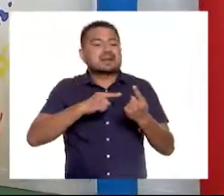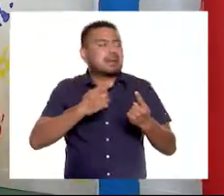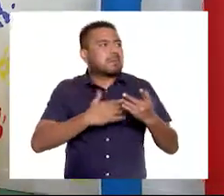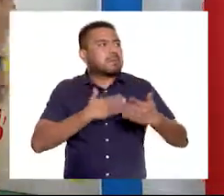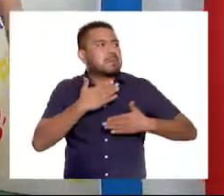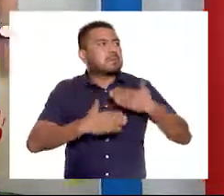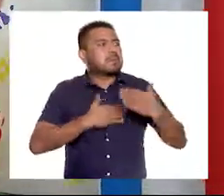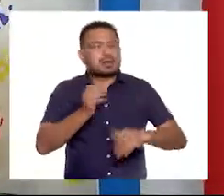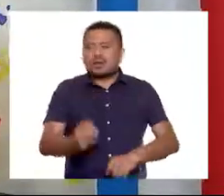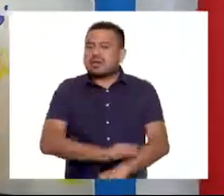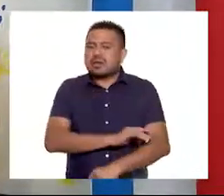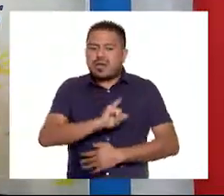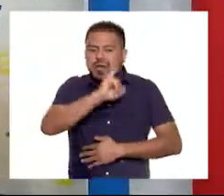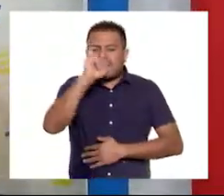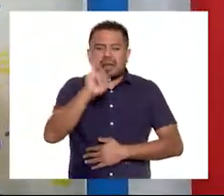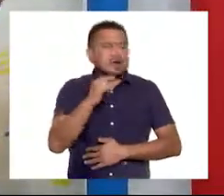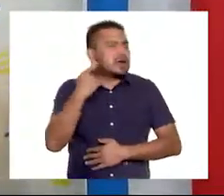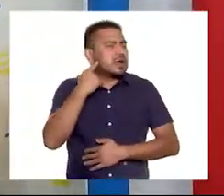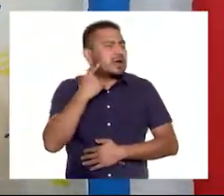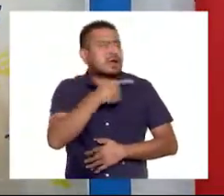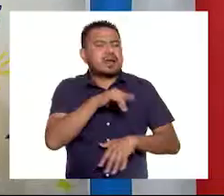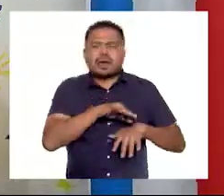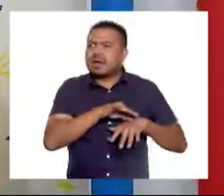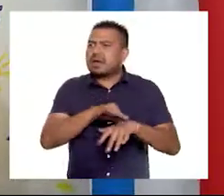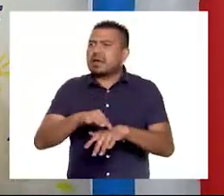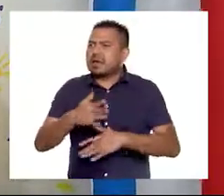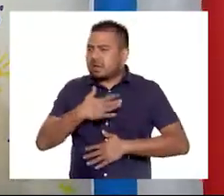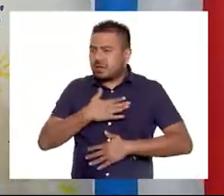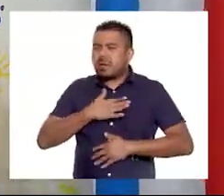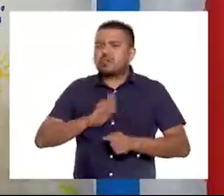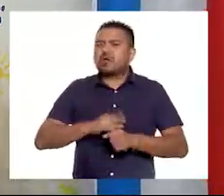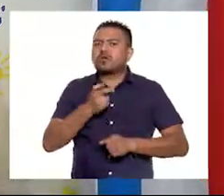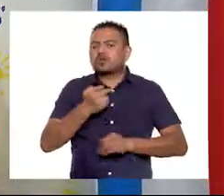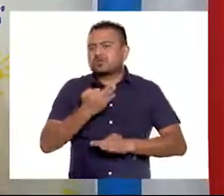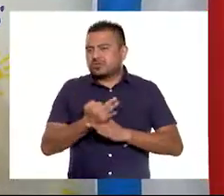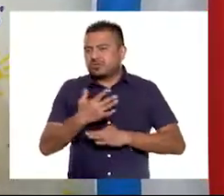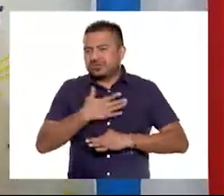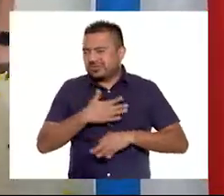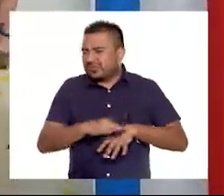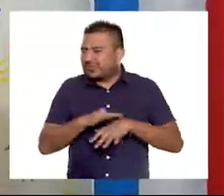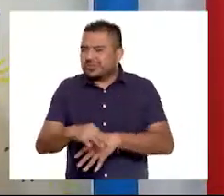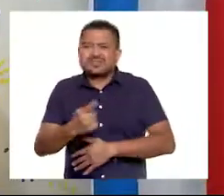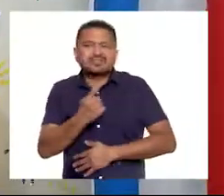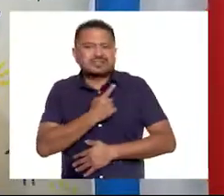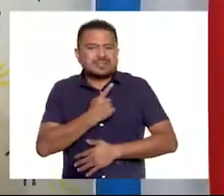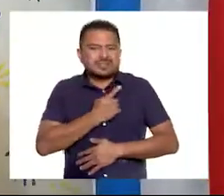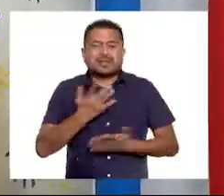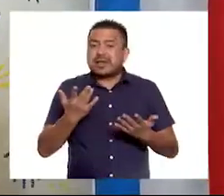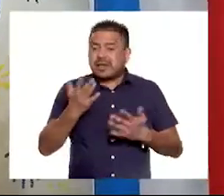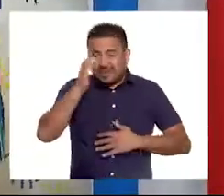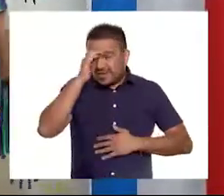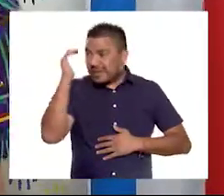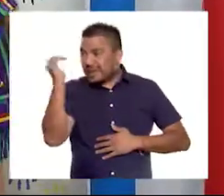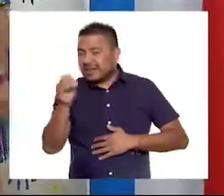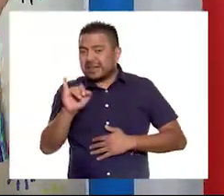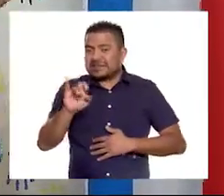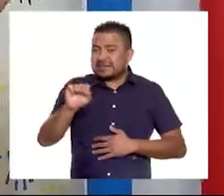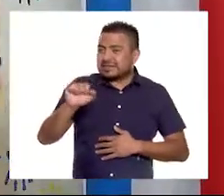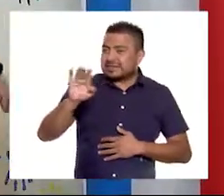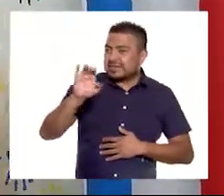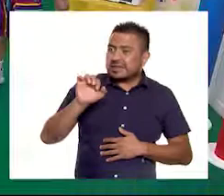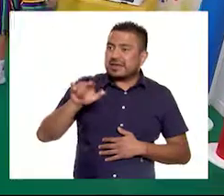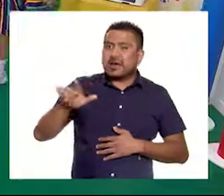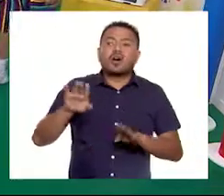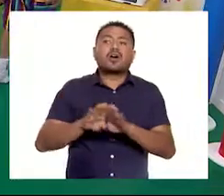emociones. Nunca escuché a Eric que me presentara, por eso yo solito me presenté, ¿cómo ves? Bueno, hola, Isabel, ¿cómo estás?